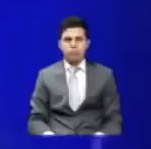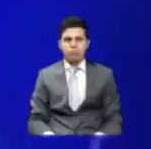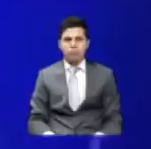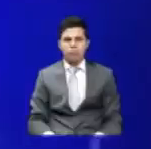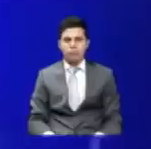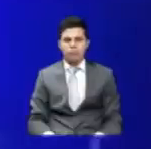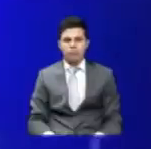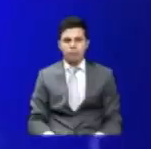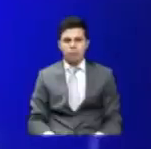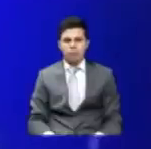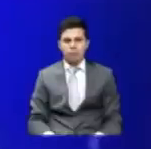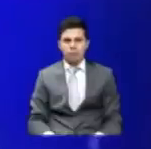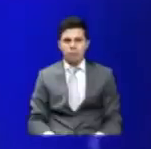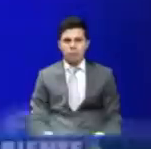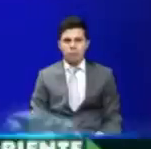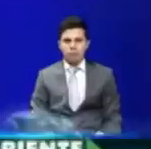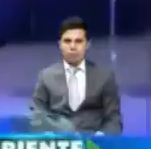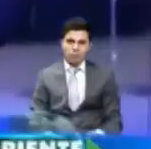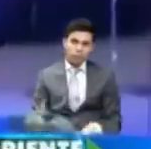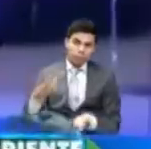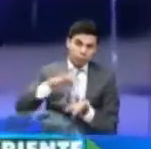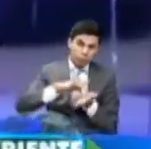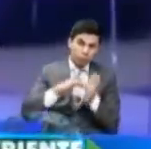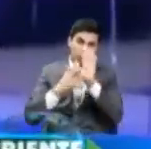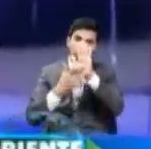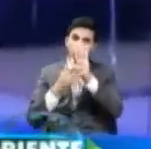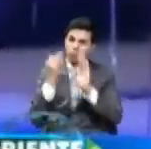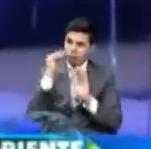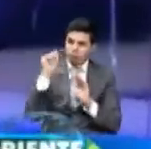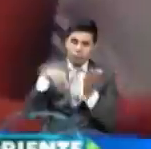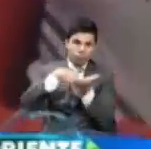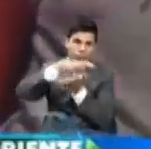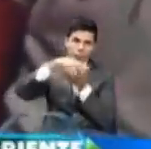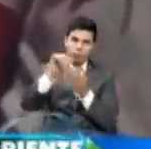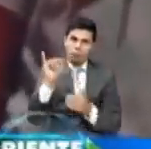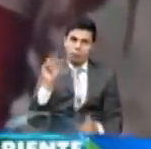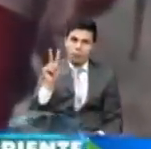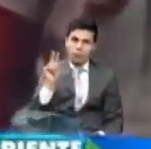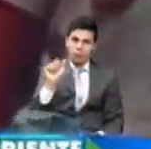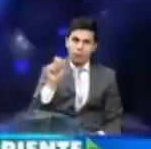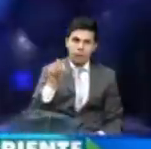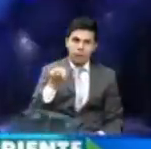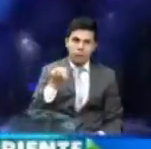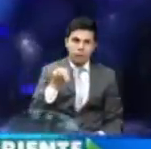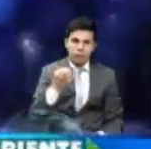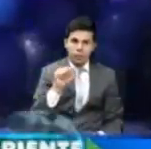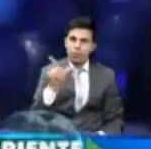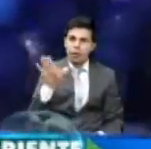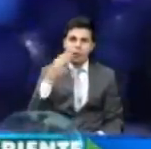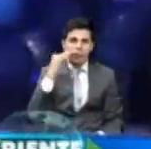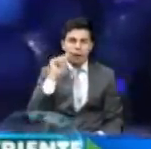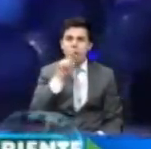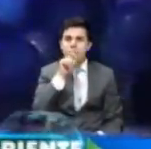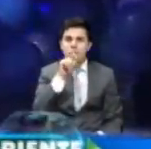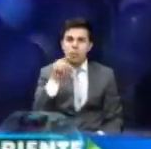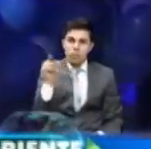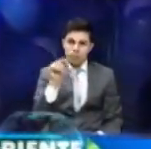En esta oportunidad los premios contaron con la presencia del talento santandereano, con la presentación de la bumanguesa Ivana